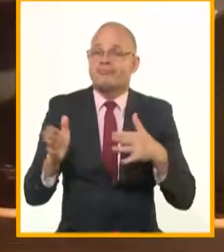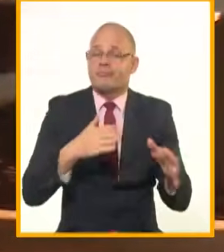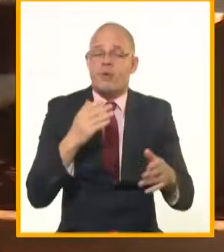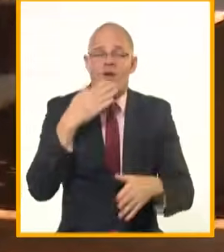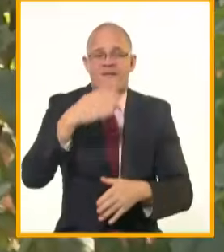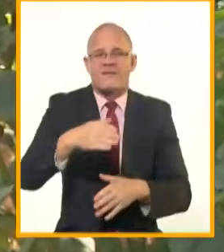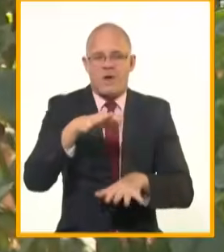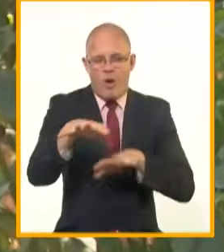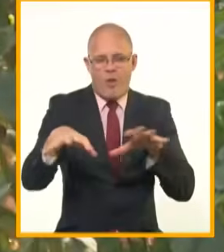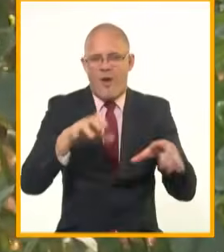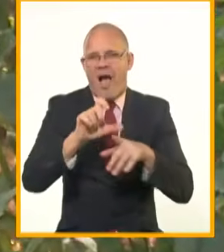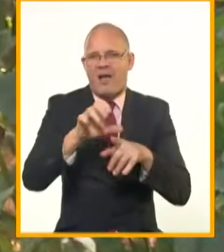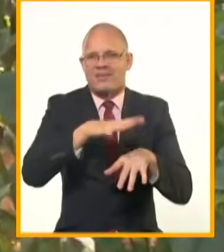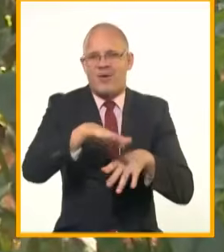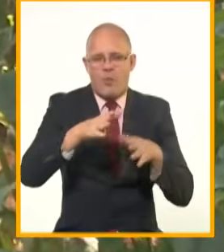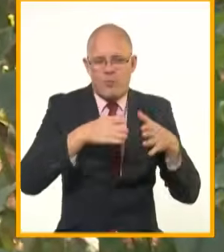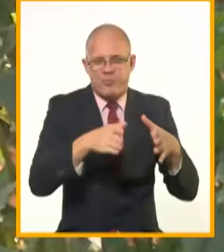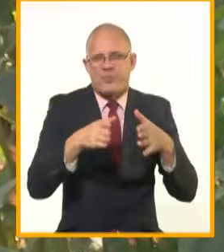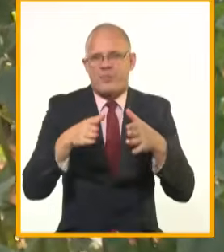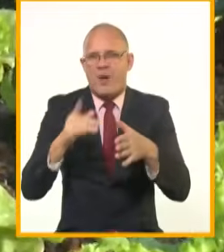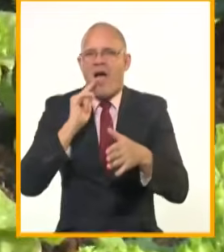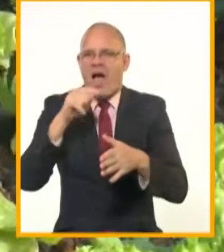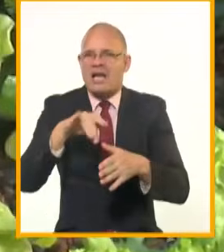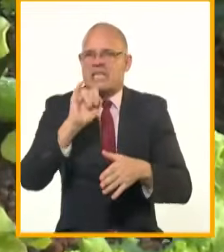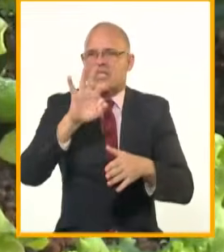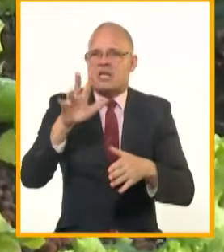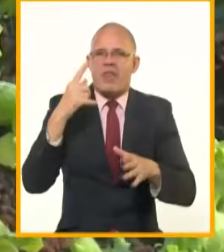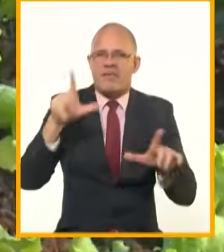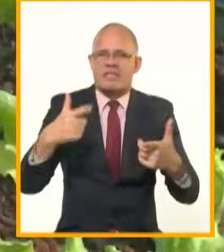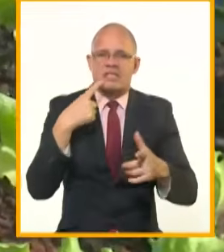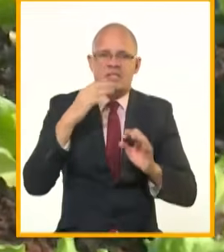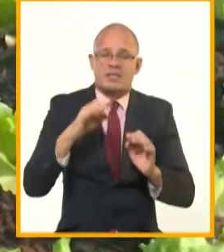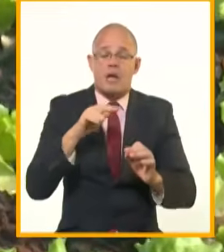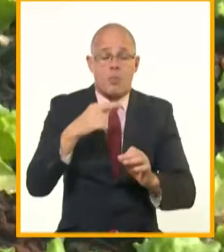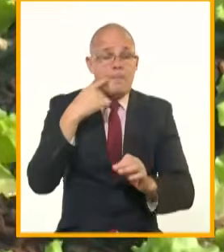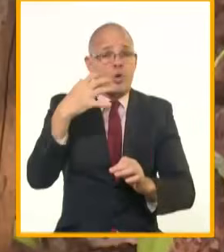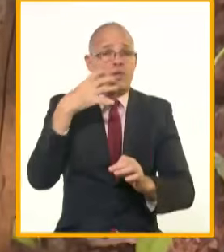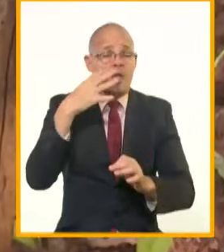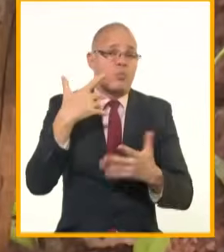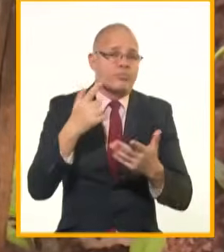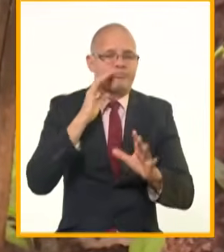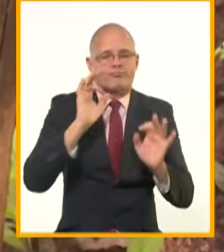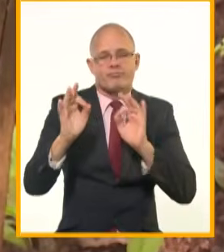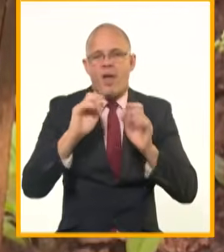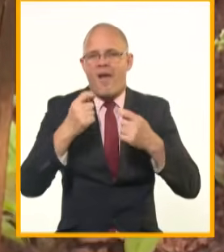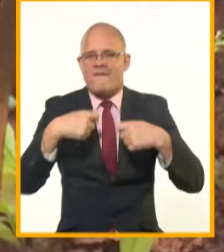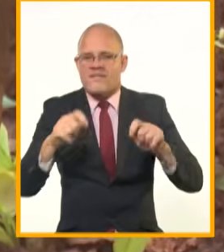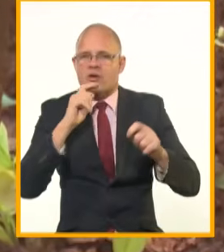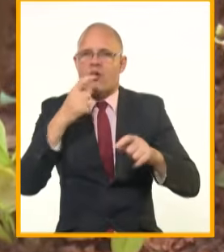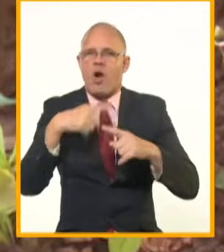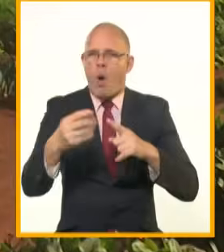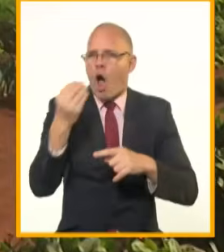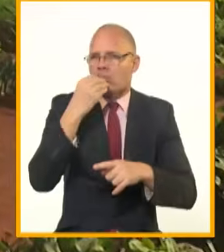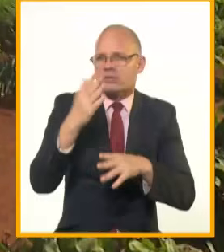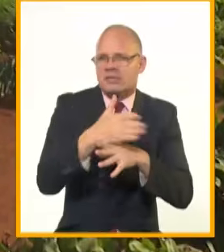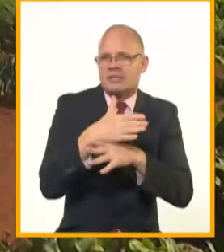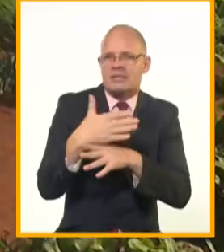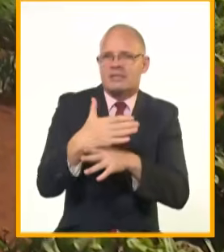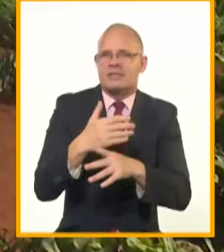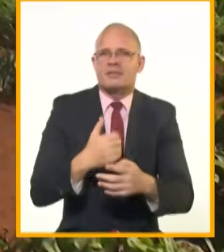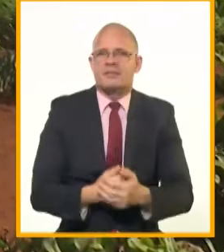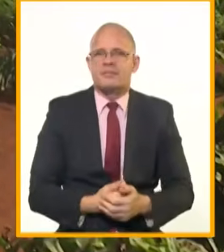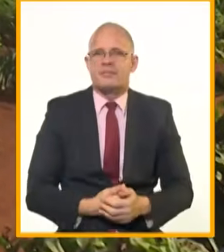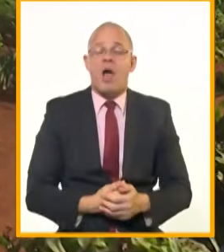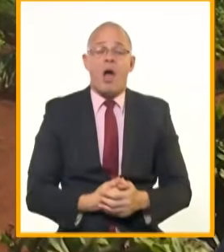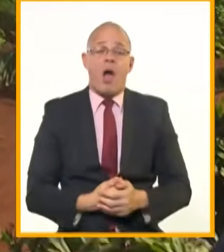organopónico 65 aniversario, puntal en la agricultura urbana para el fortalecimiento de la producción de alimentos. Muy acogido por el